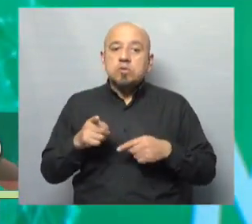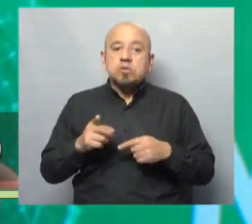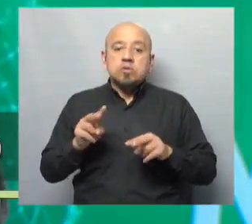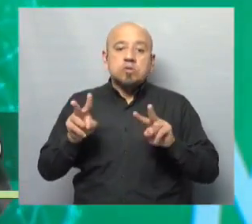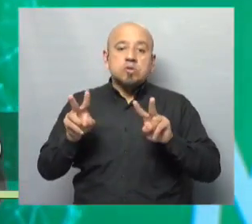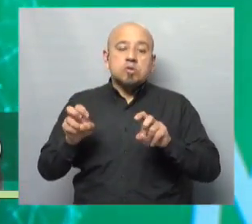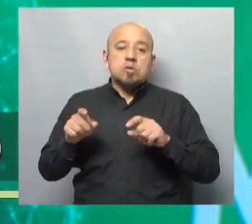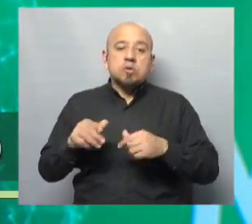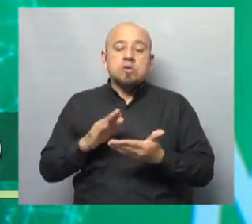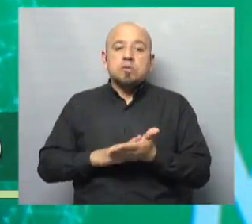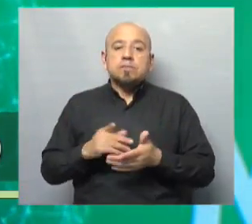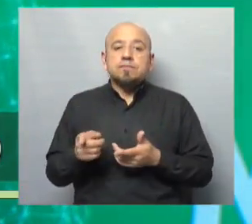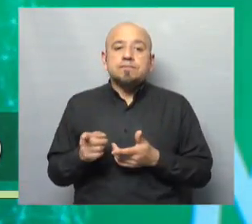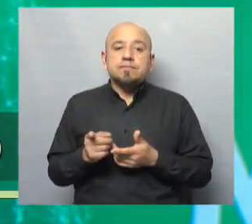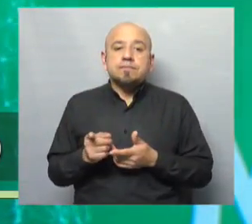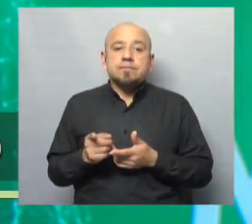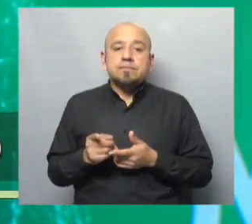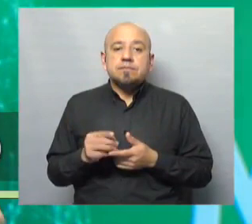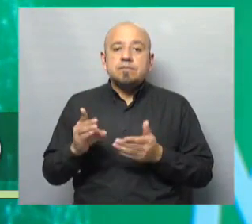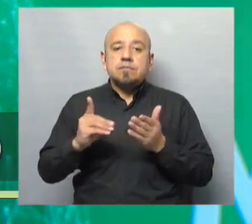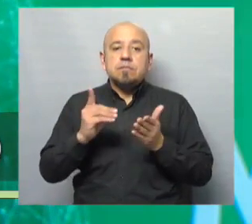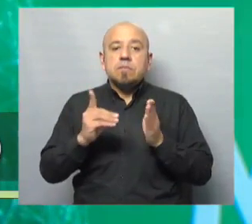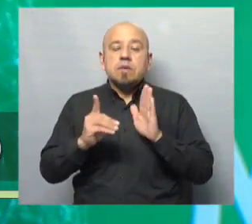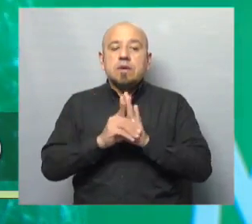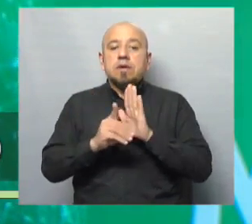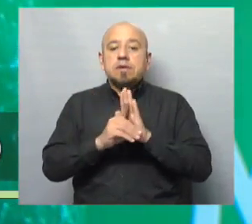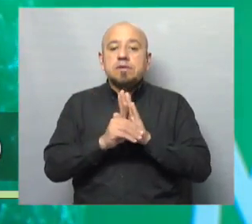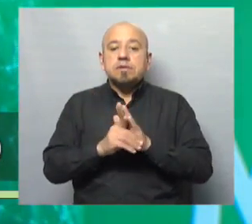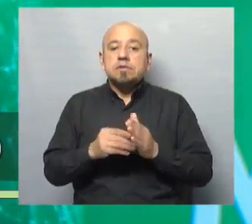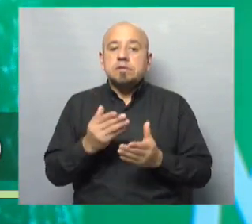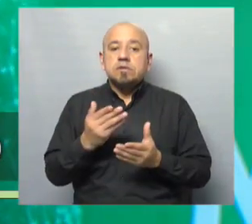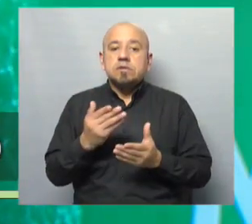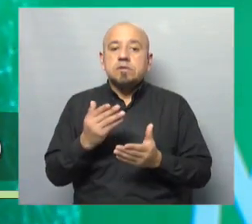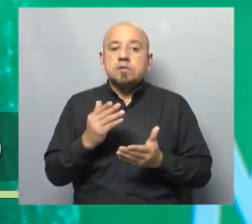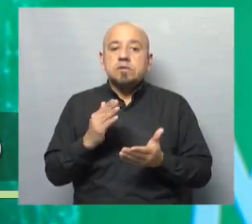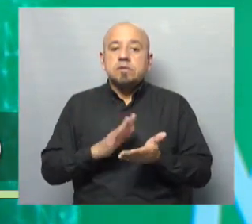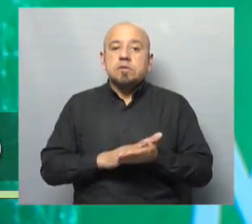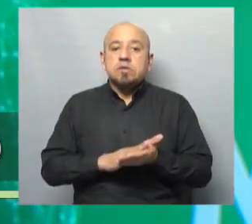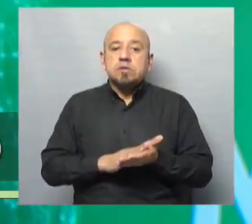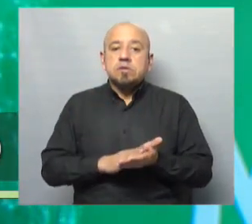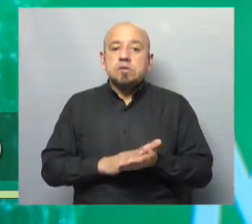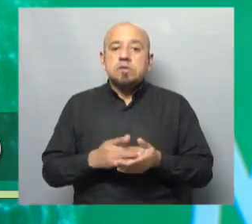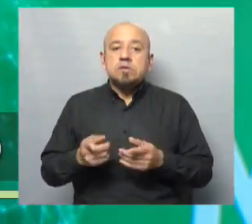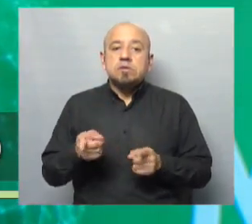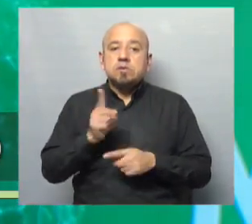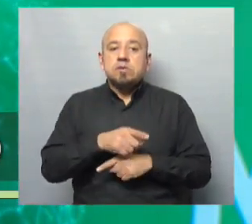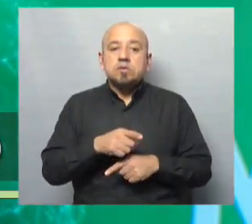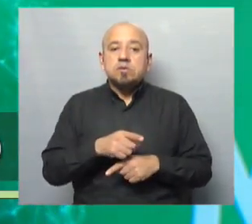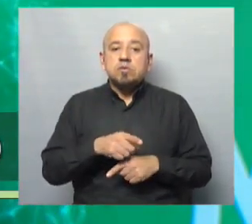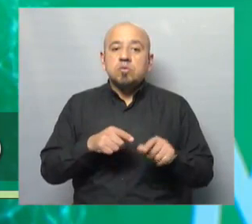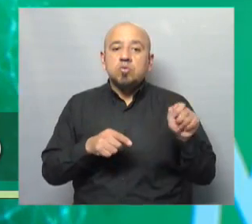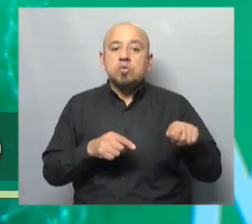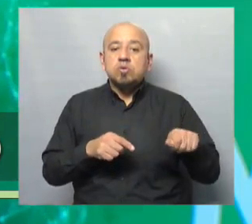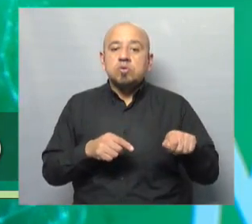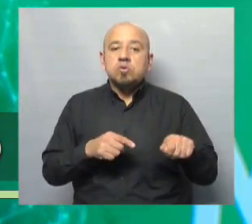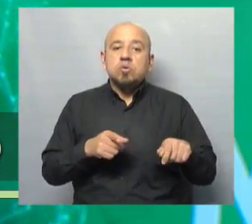y los y los mismos documentos que están considerados son los lados y testimonios son considerados en el otro lado y en un